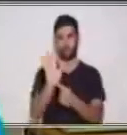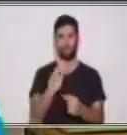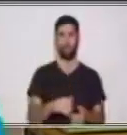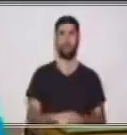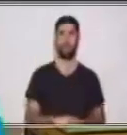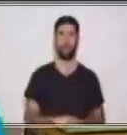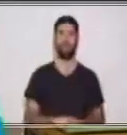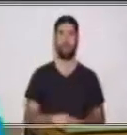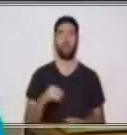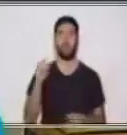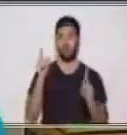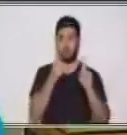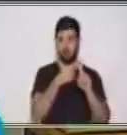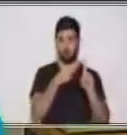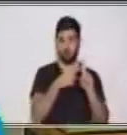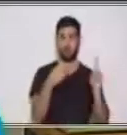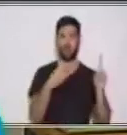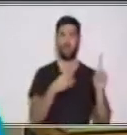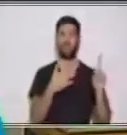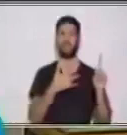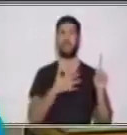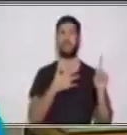el equilátero.